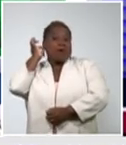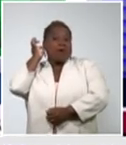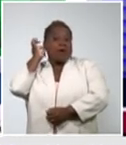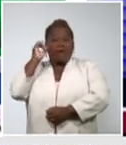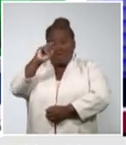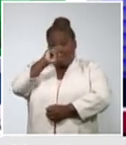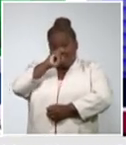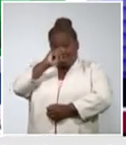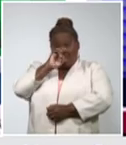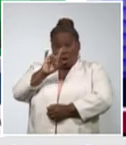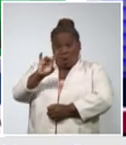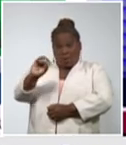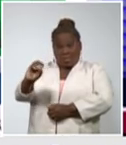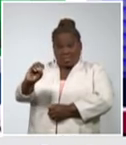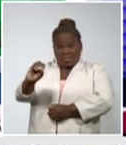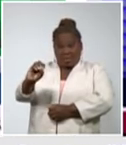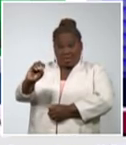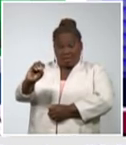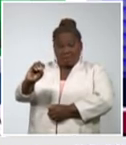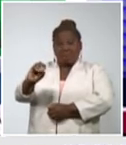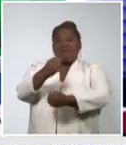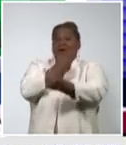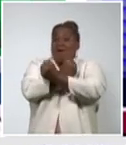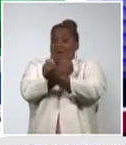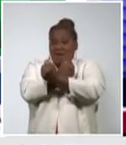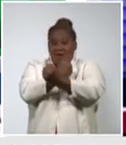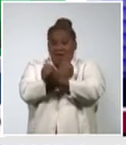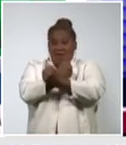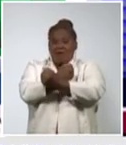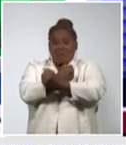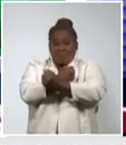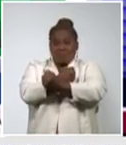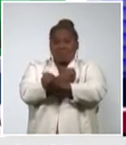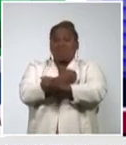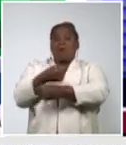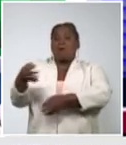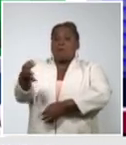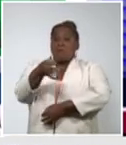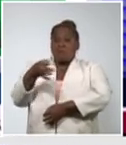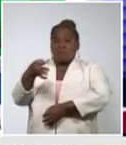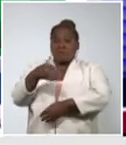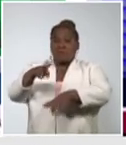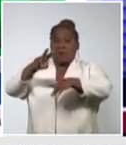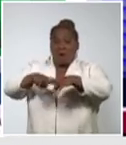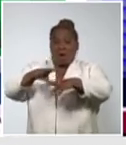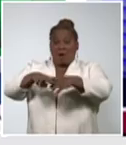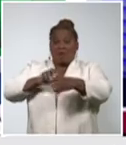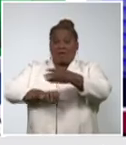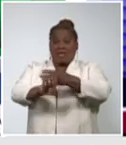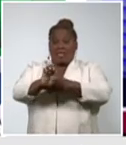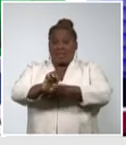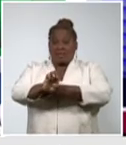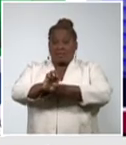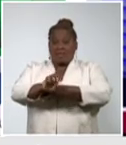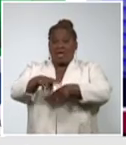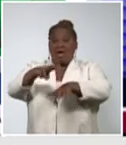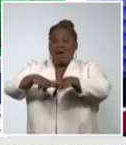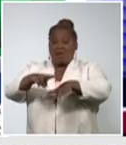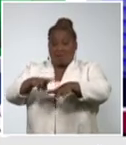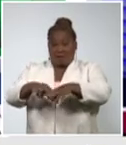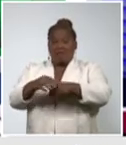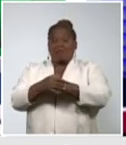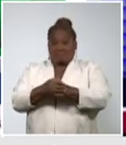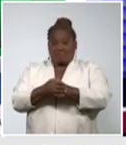años de edad, mucho riesgo, de aquí del municipio de Habana del Este, en La Habana, contacto de un caso